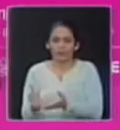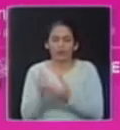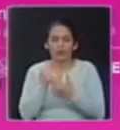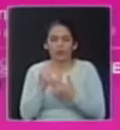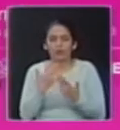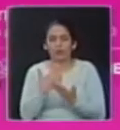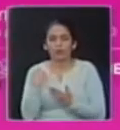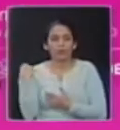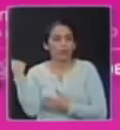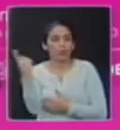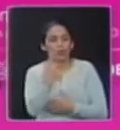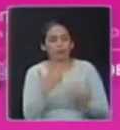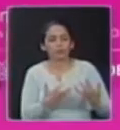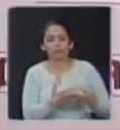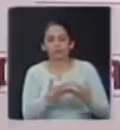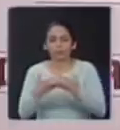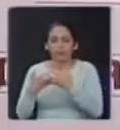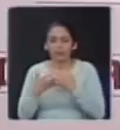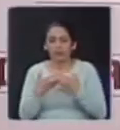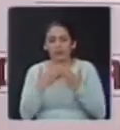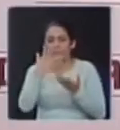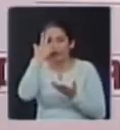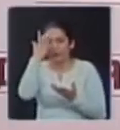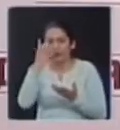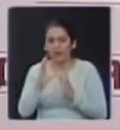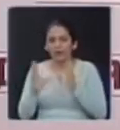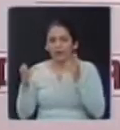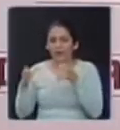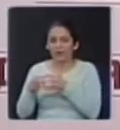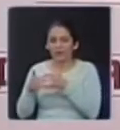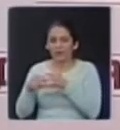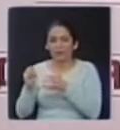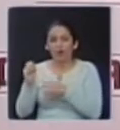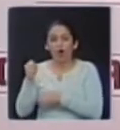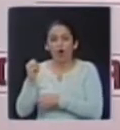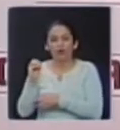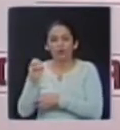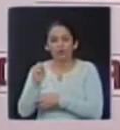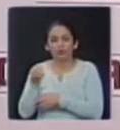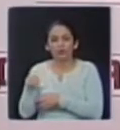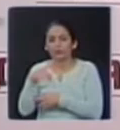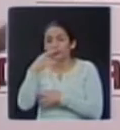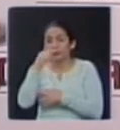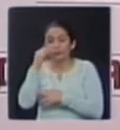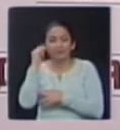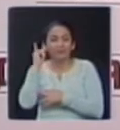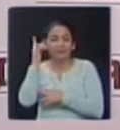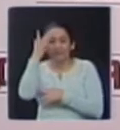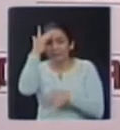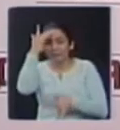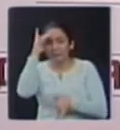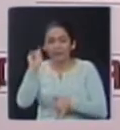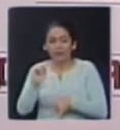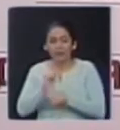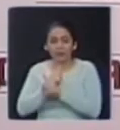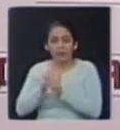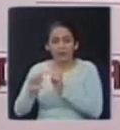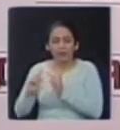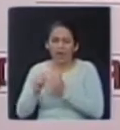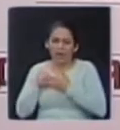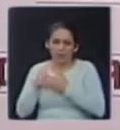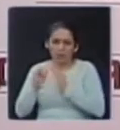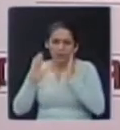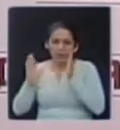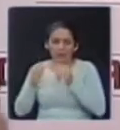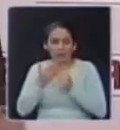fuerzas en beneficio de la Fundación Oso. Son niños que necesitan de nosotros y qué mejor pues pasar un tiempo en